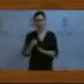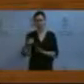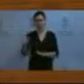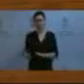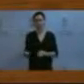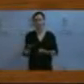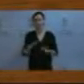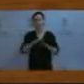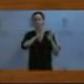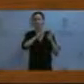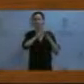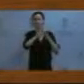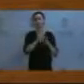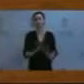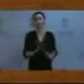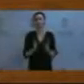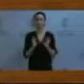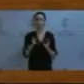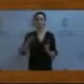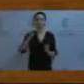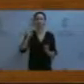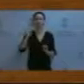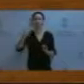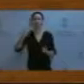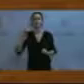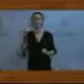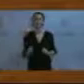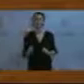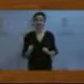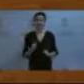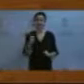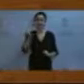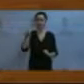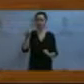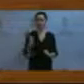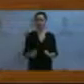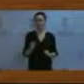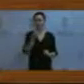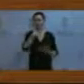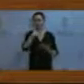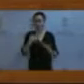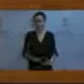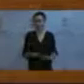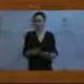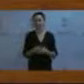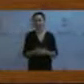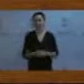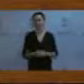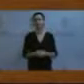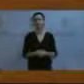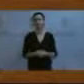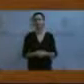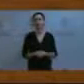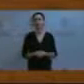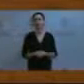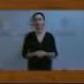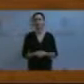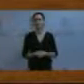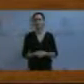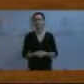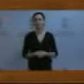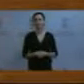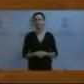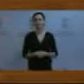este último caso, además, bueno, pues se da el agravante de que, por lo que estamos viendo en algunas de las cuestiones que se plantean en la